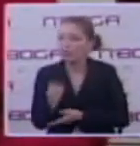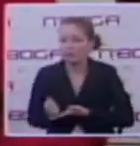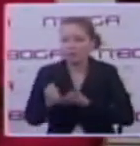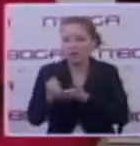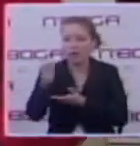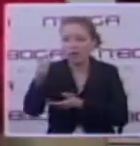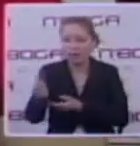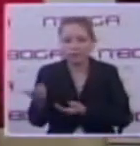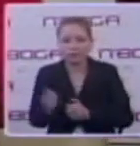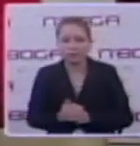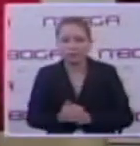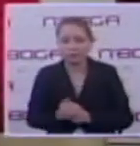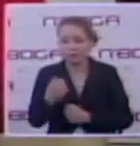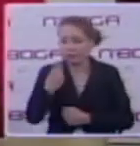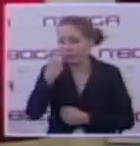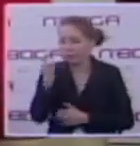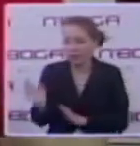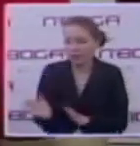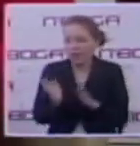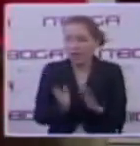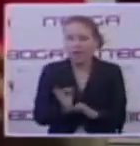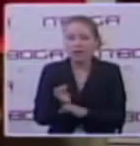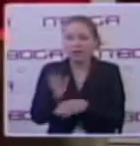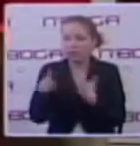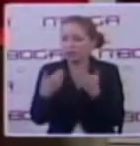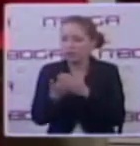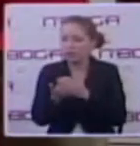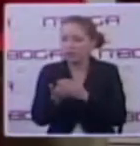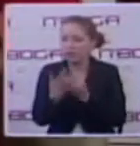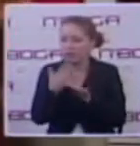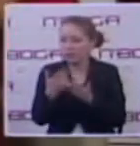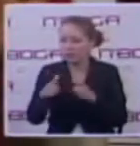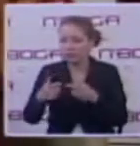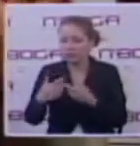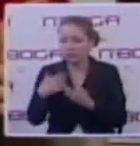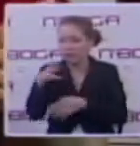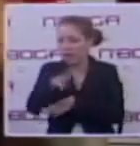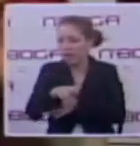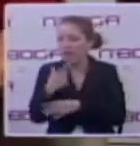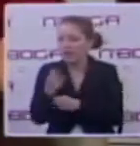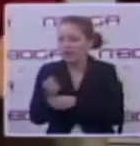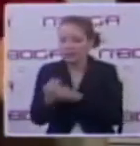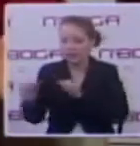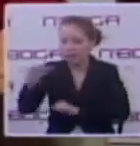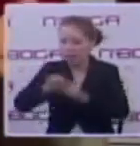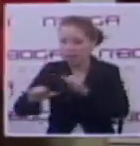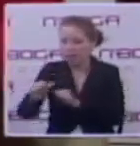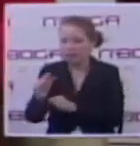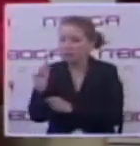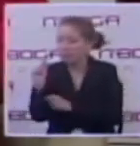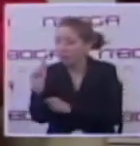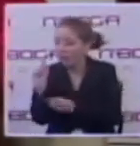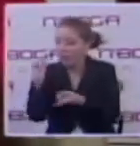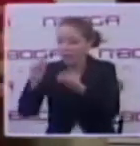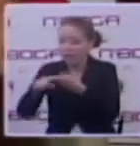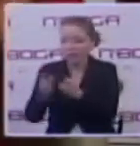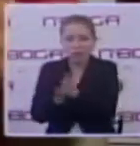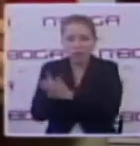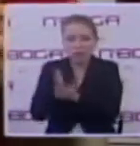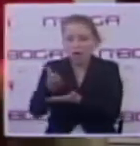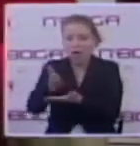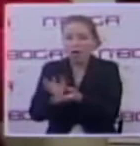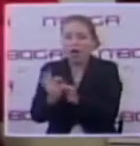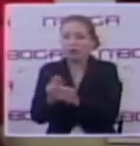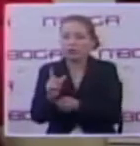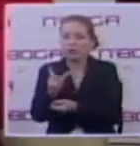al emprendedor. Vemos otro módulo donde tenemos todo lo que son las máquinas para hacer el chocolate desde la pepita hasta el chocolate o desde